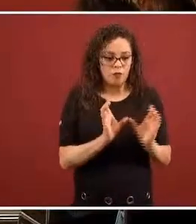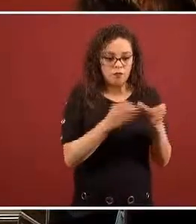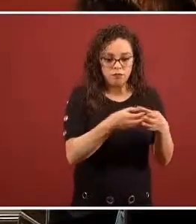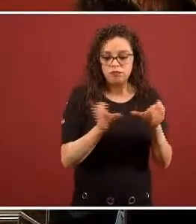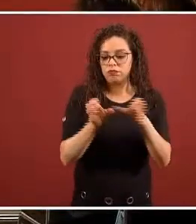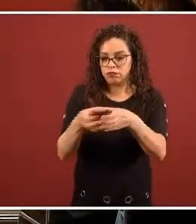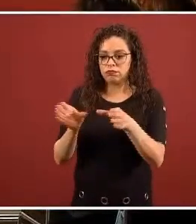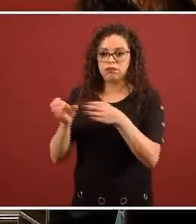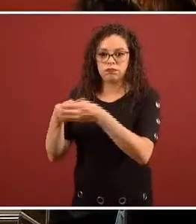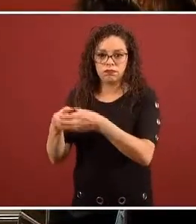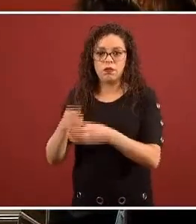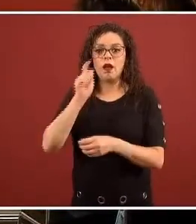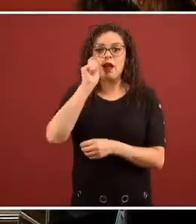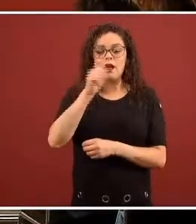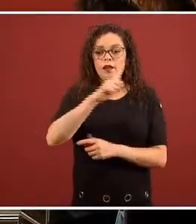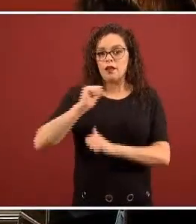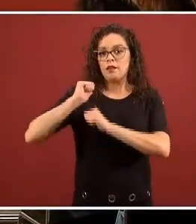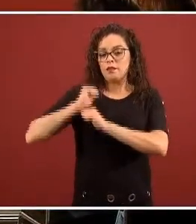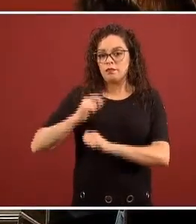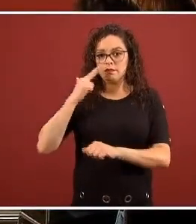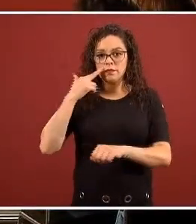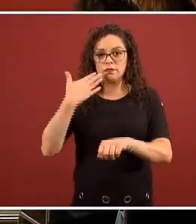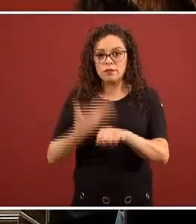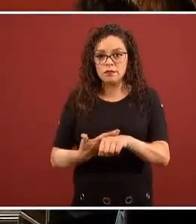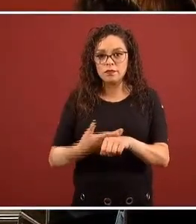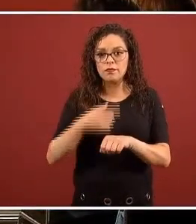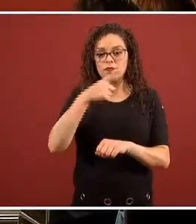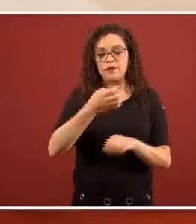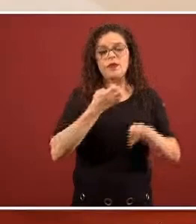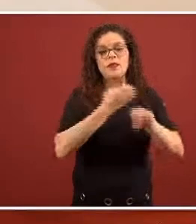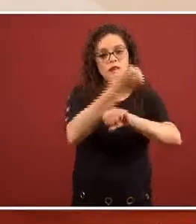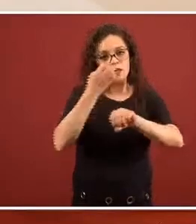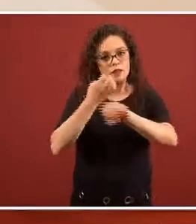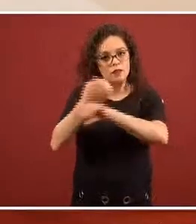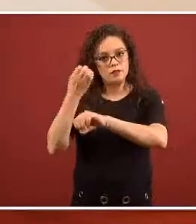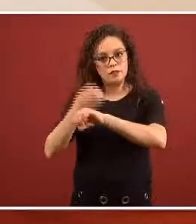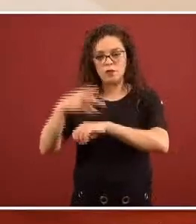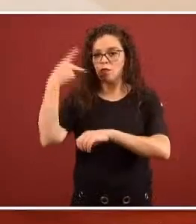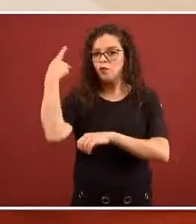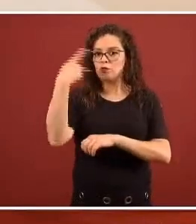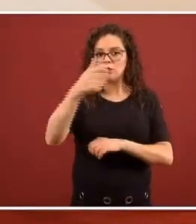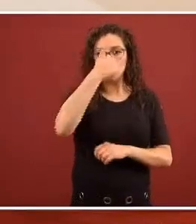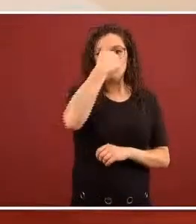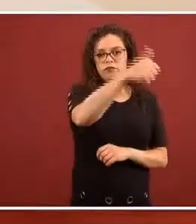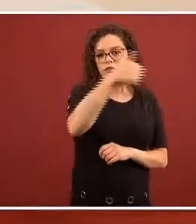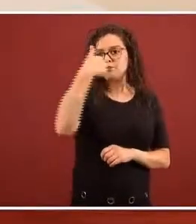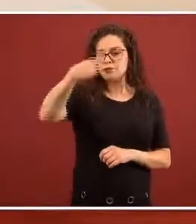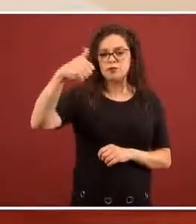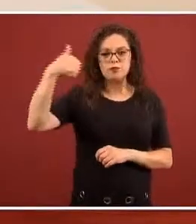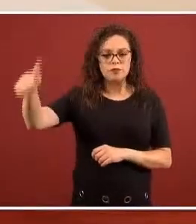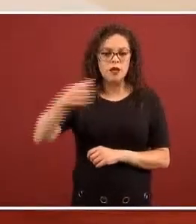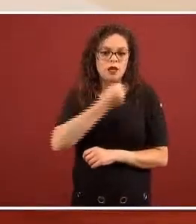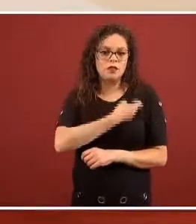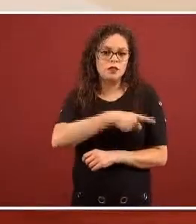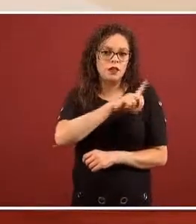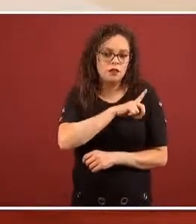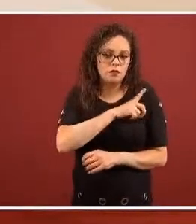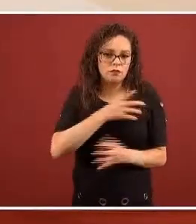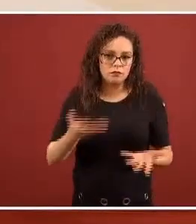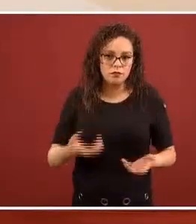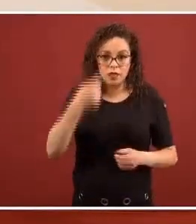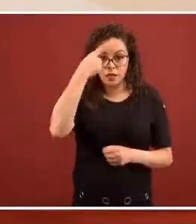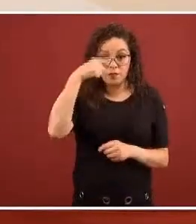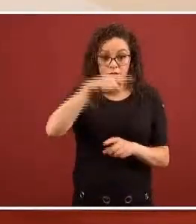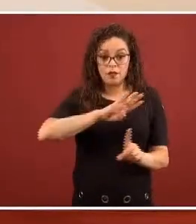a las autoridades estatales de salud, que son los gobiernos estatales, la implementación